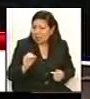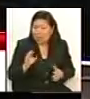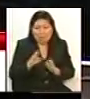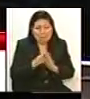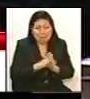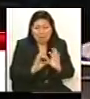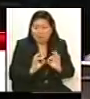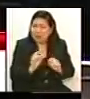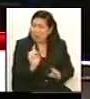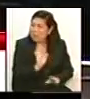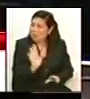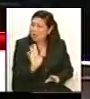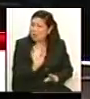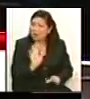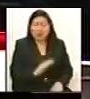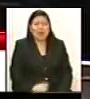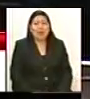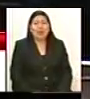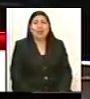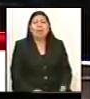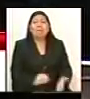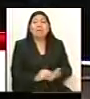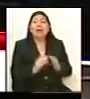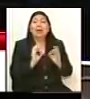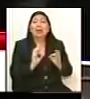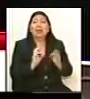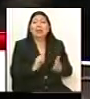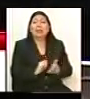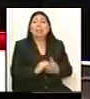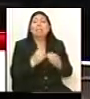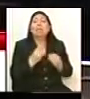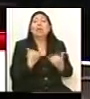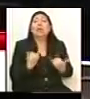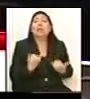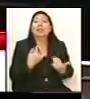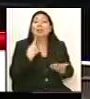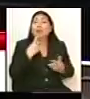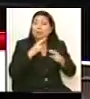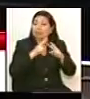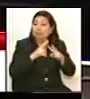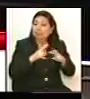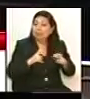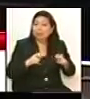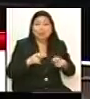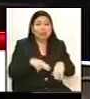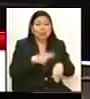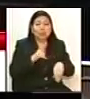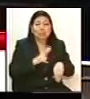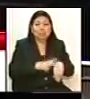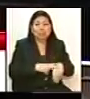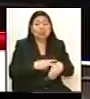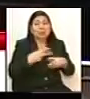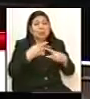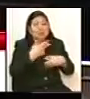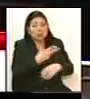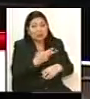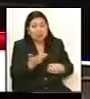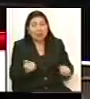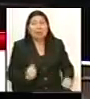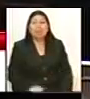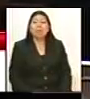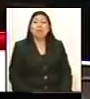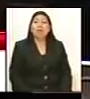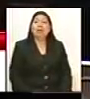menos riesgoso, al contrario, es uno de los más riesgosos del mundo porque está en una exploración que se hace normalmente en selva, con